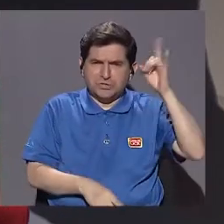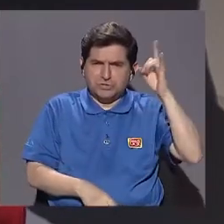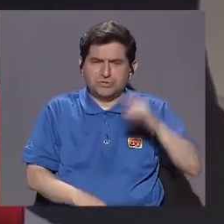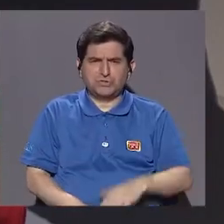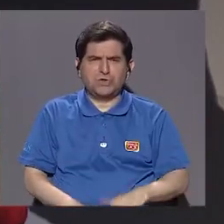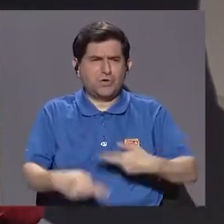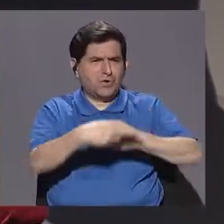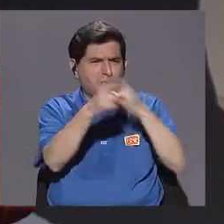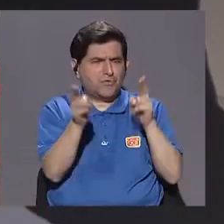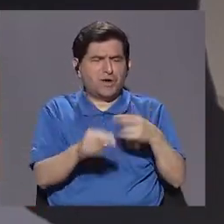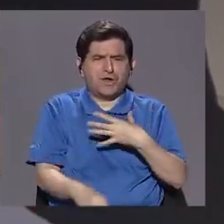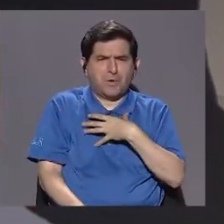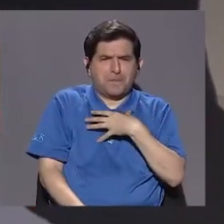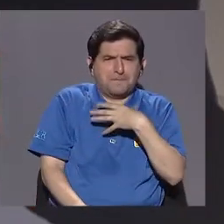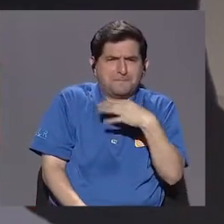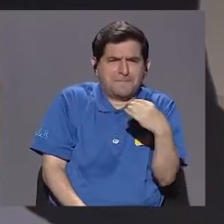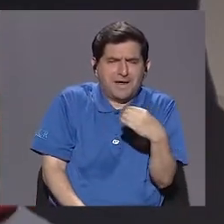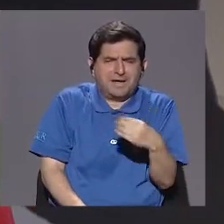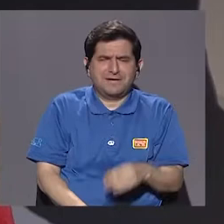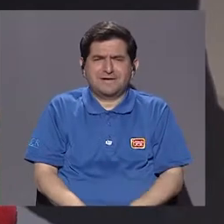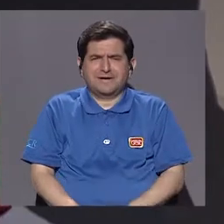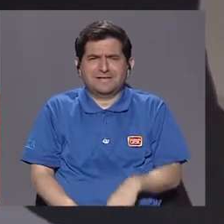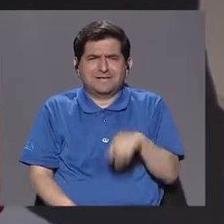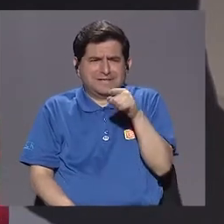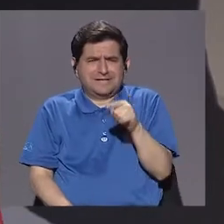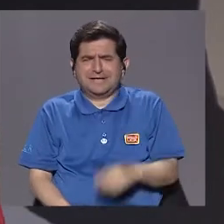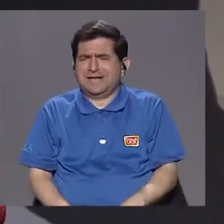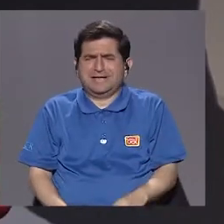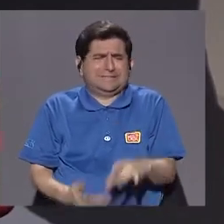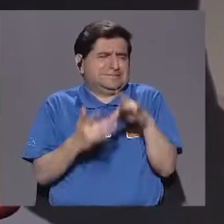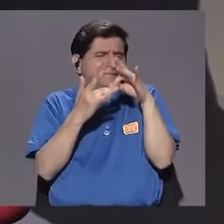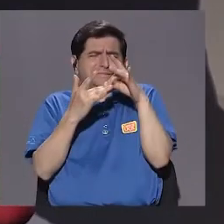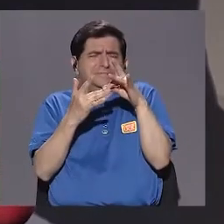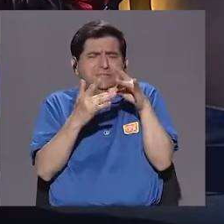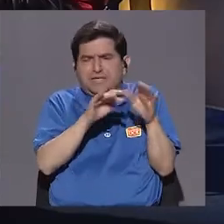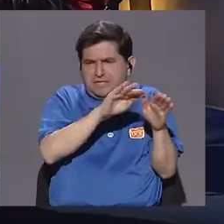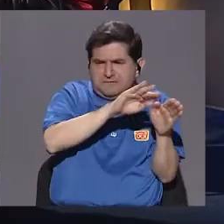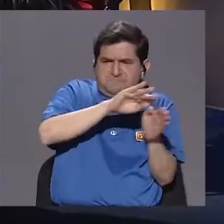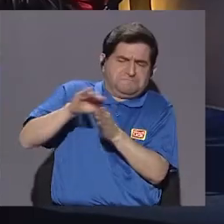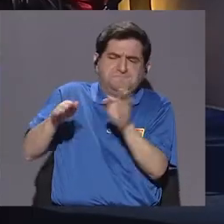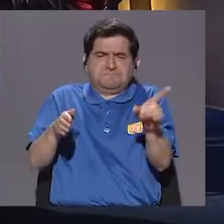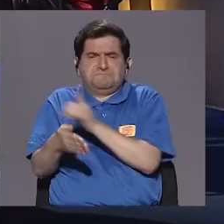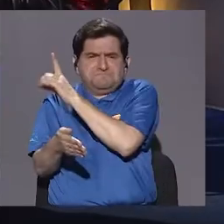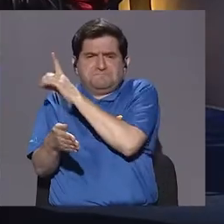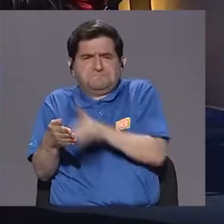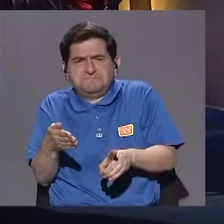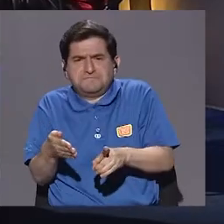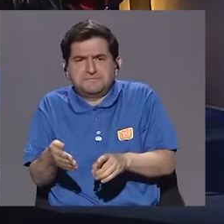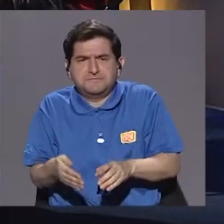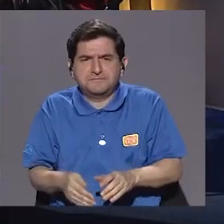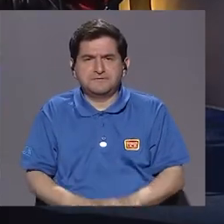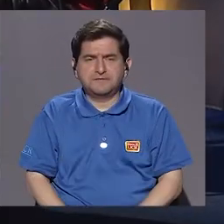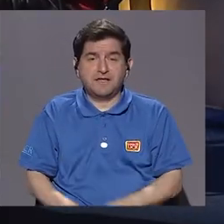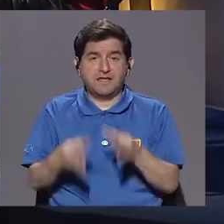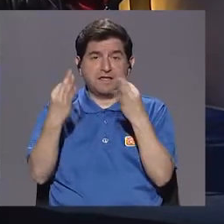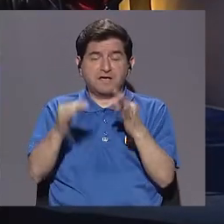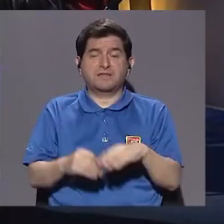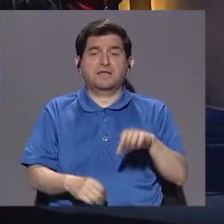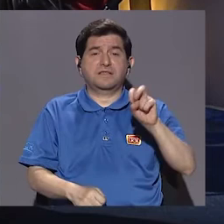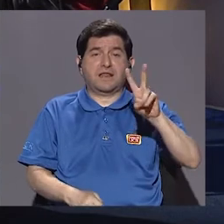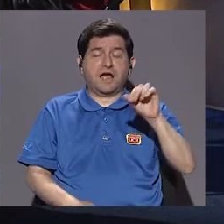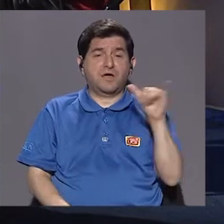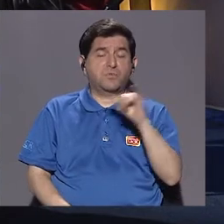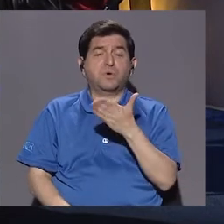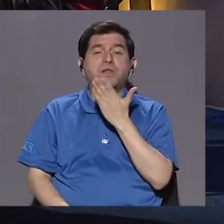habían regiones blancas pero excluyentes exclusivas de discriminantes verdad que trataban algo